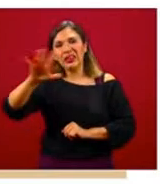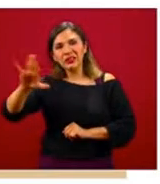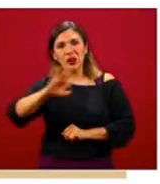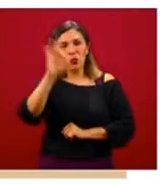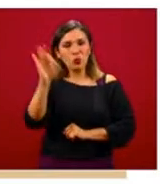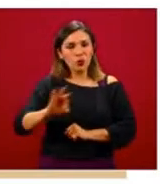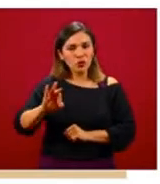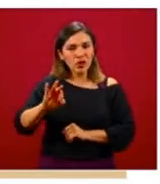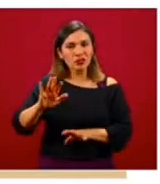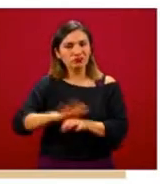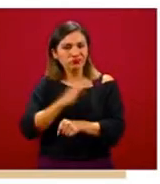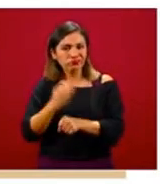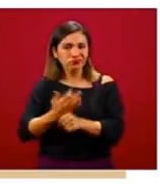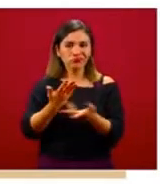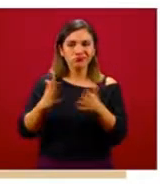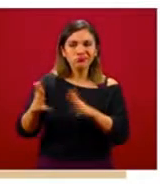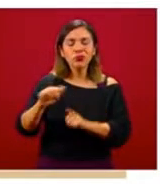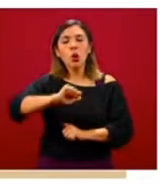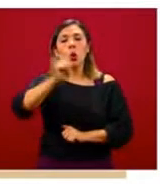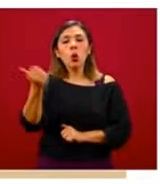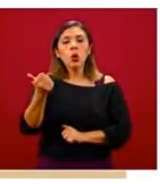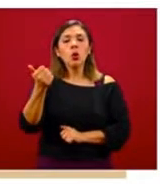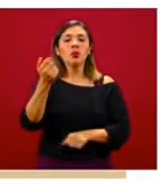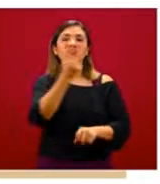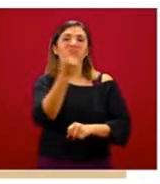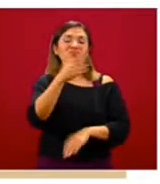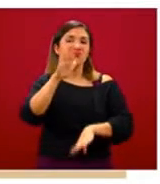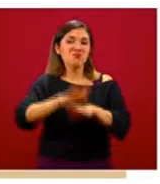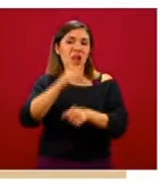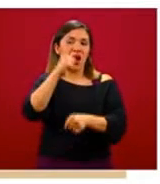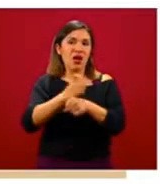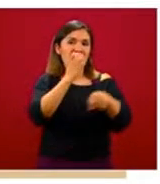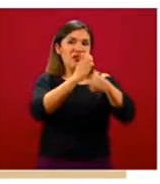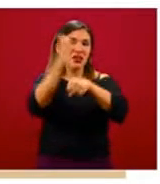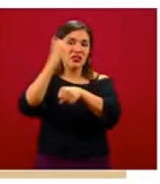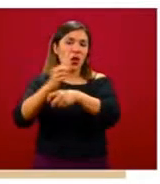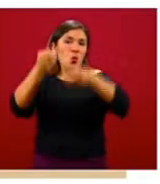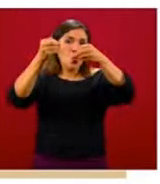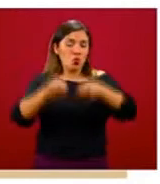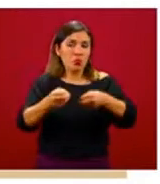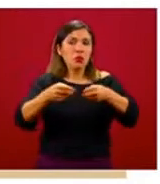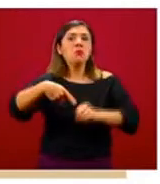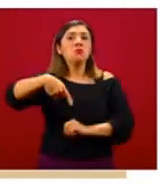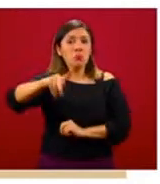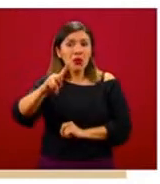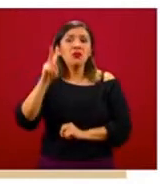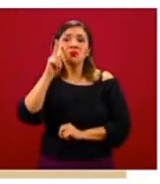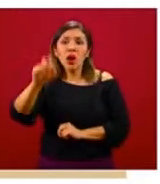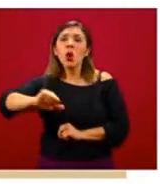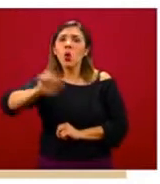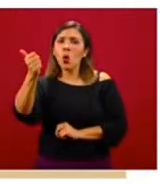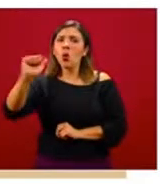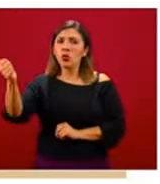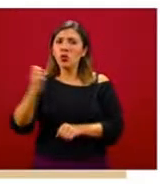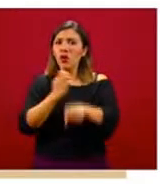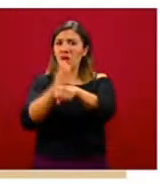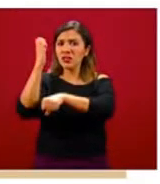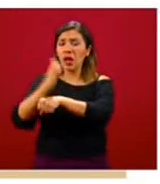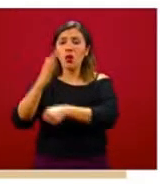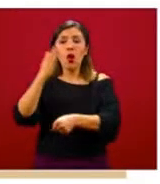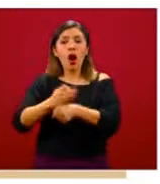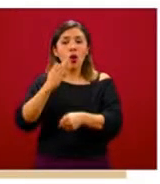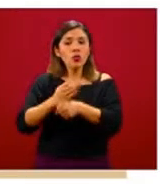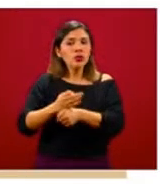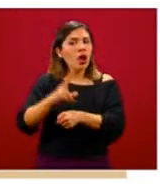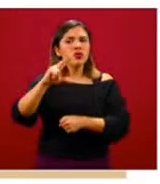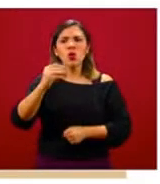Mexico City and Estado de Mexico. Serían las entidades que tienen la mayor These are ocupación, the pero states that vemos have también more otras entidades que en occupancy, este but we momento can no